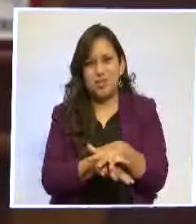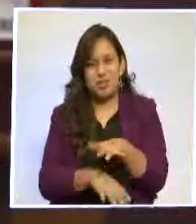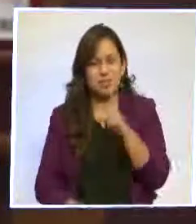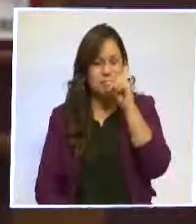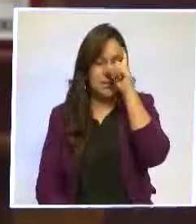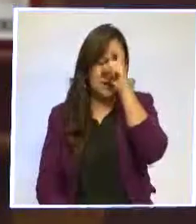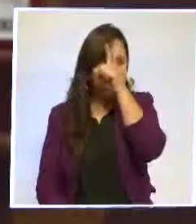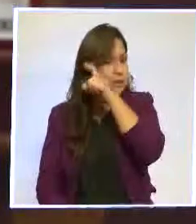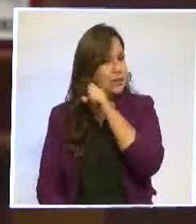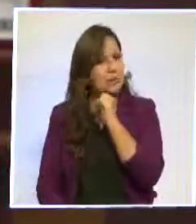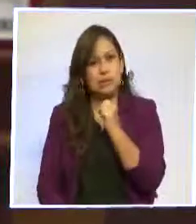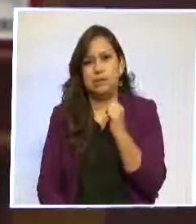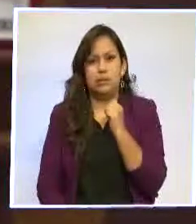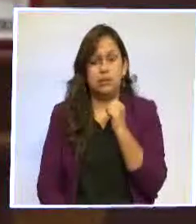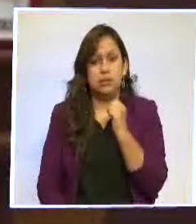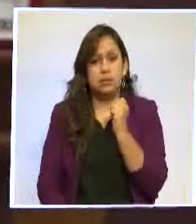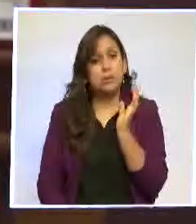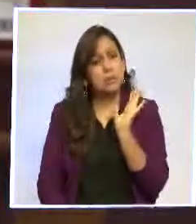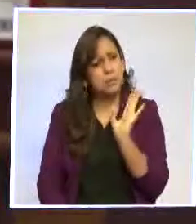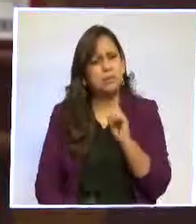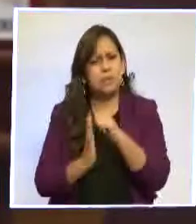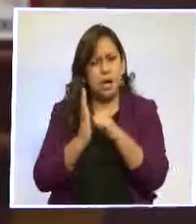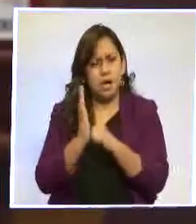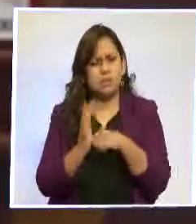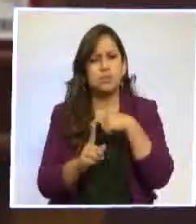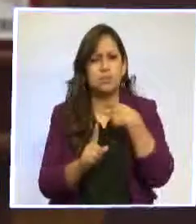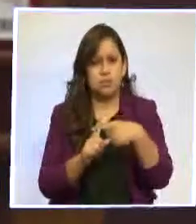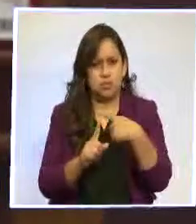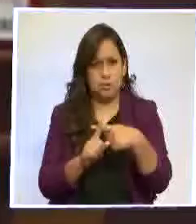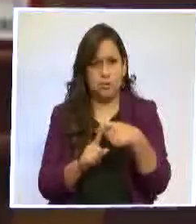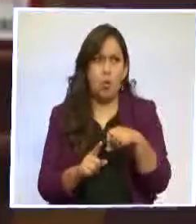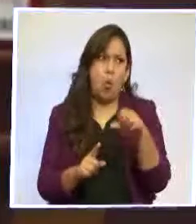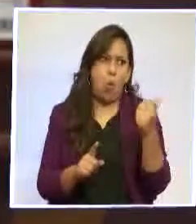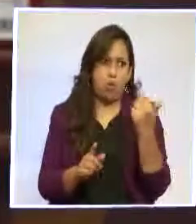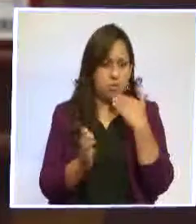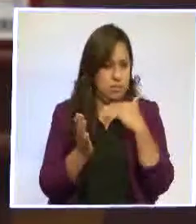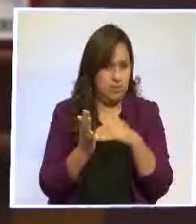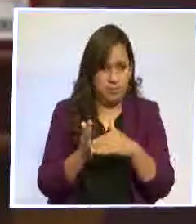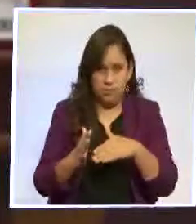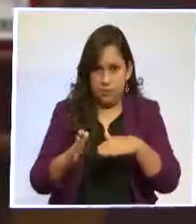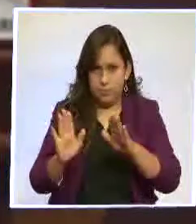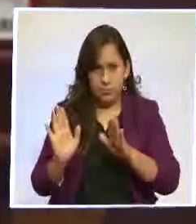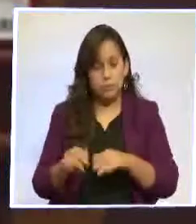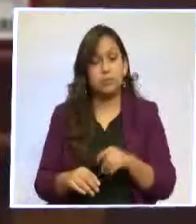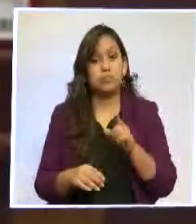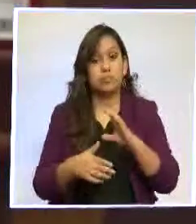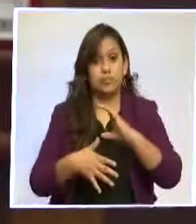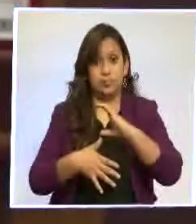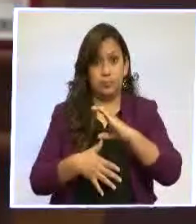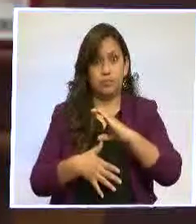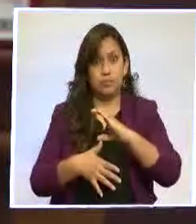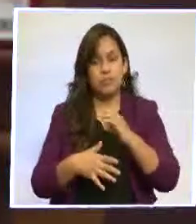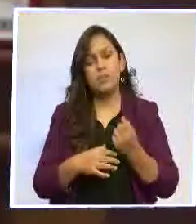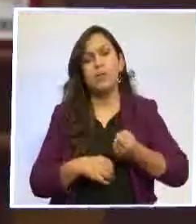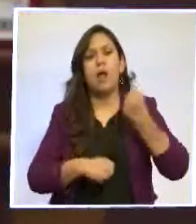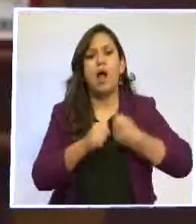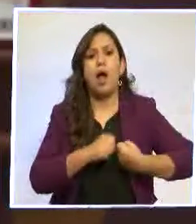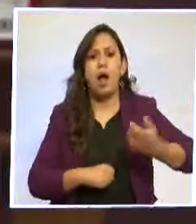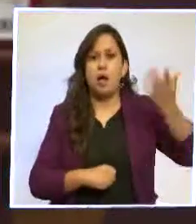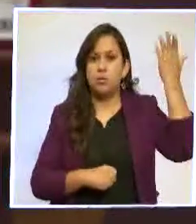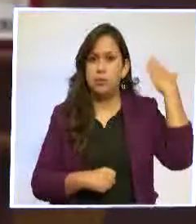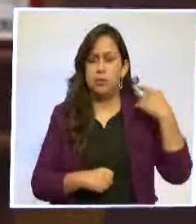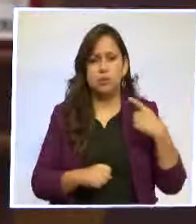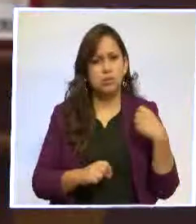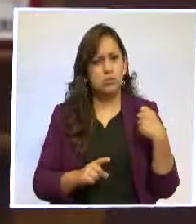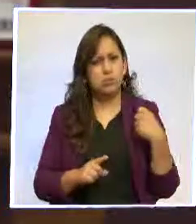pero sí podría haber una agenda propositiva en otros aspectos. Por ejemplo, en lo que declaró la CELAC el año pasado, el combate contra la